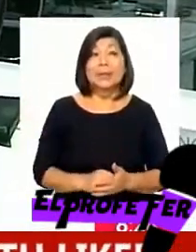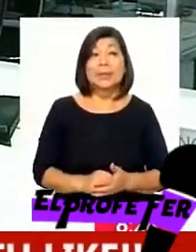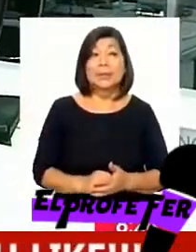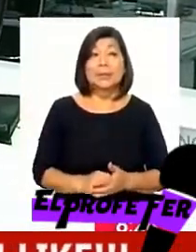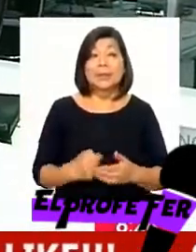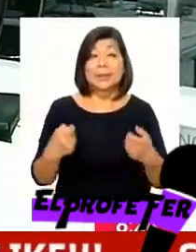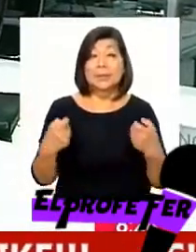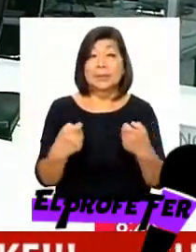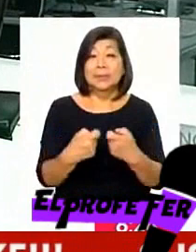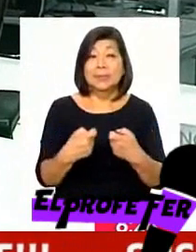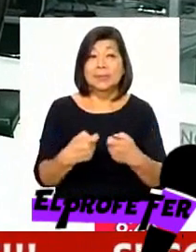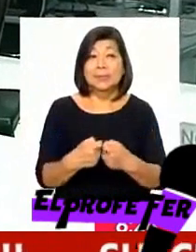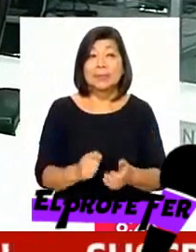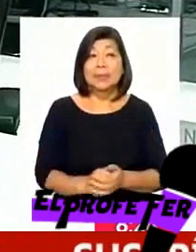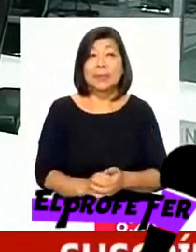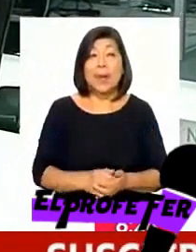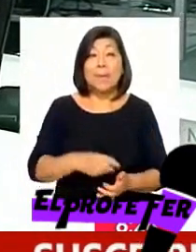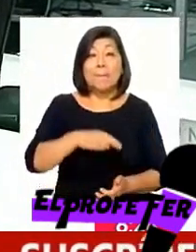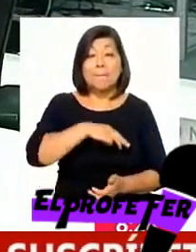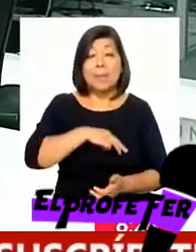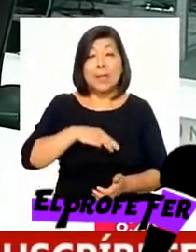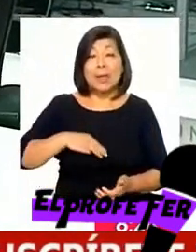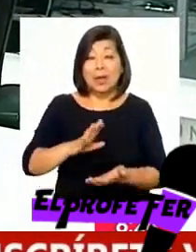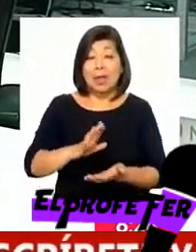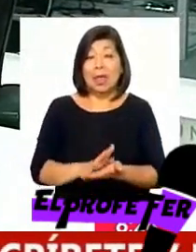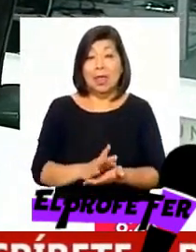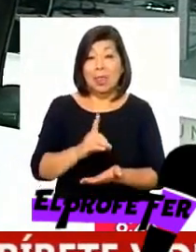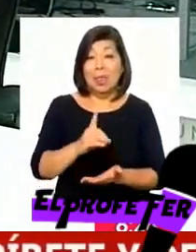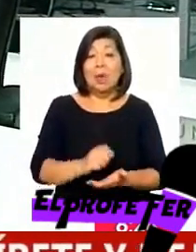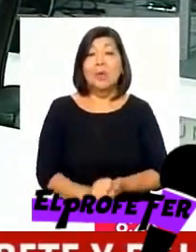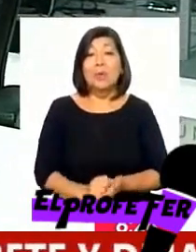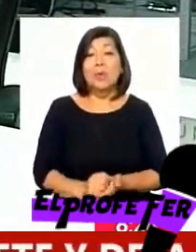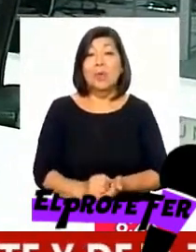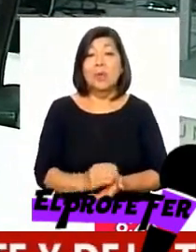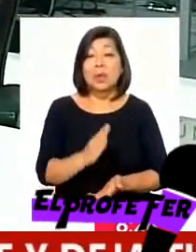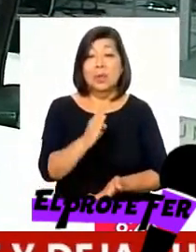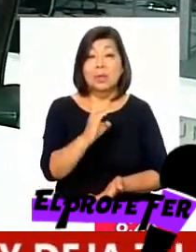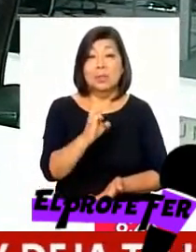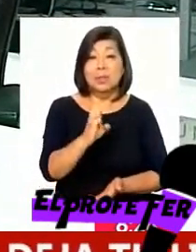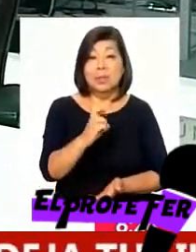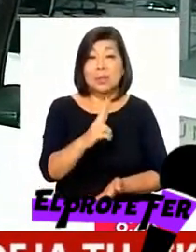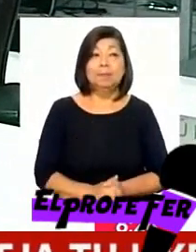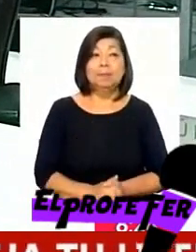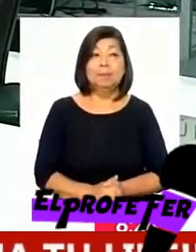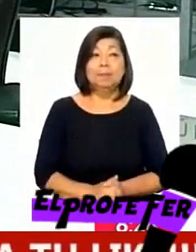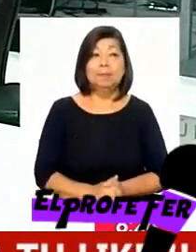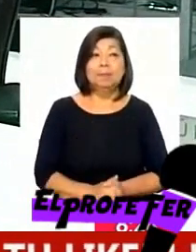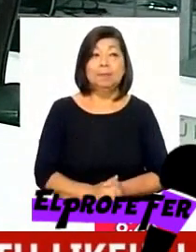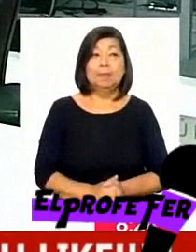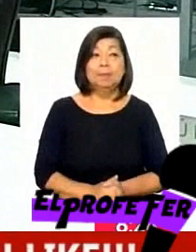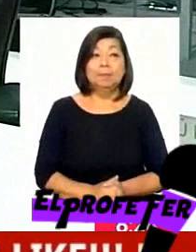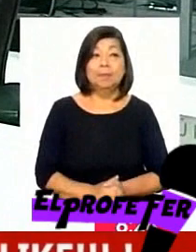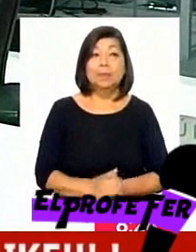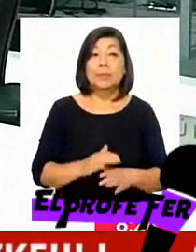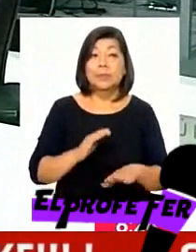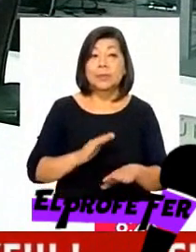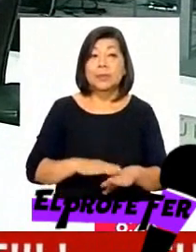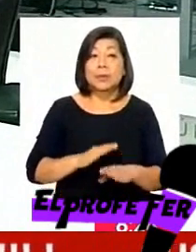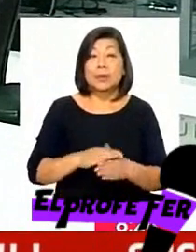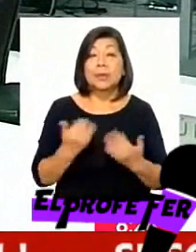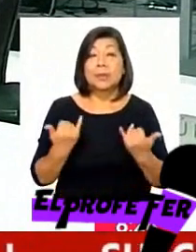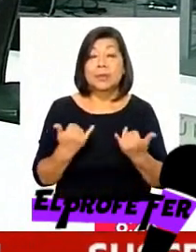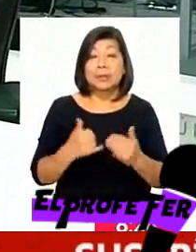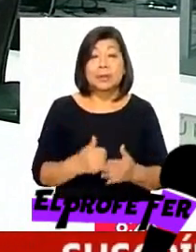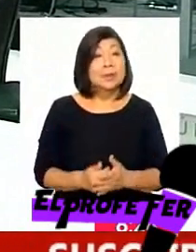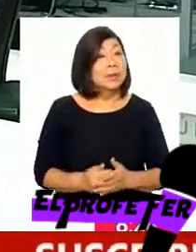manera virtual el ministro de Educación, Oscar Becerra, quien nos va a dar todos los detalles sobre